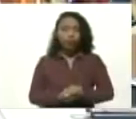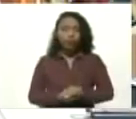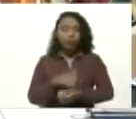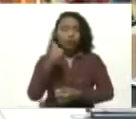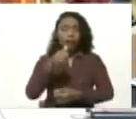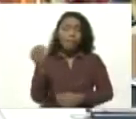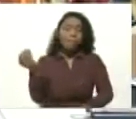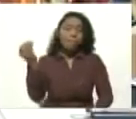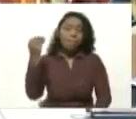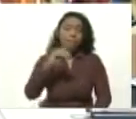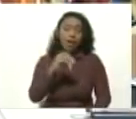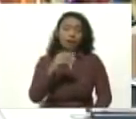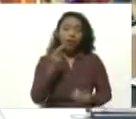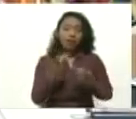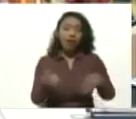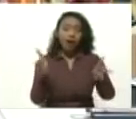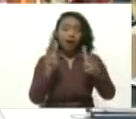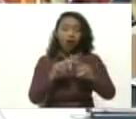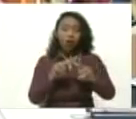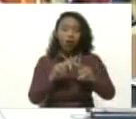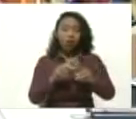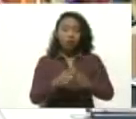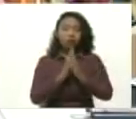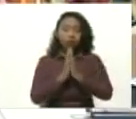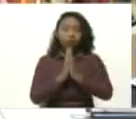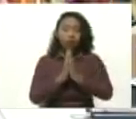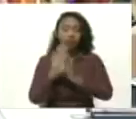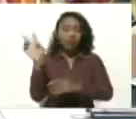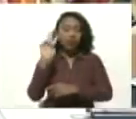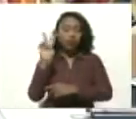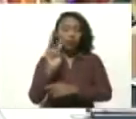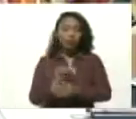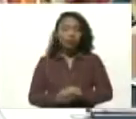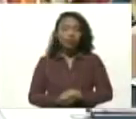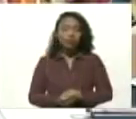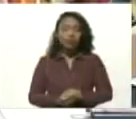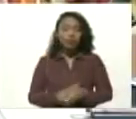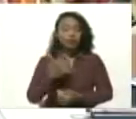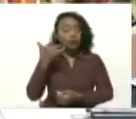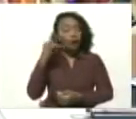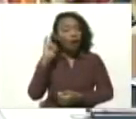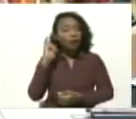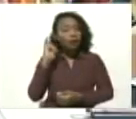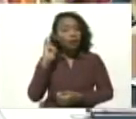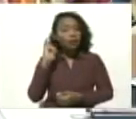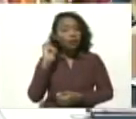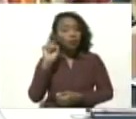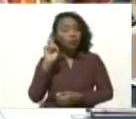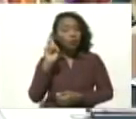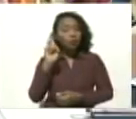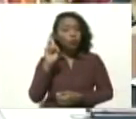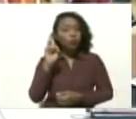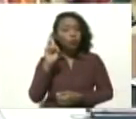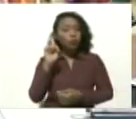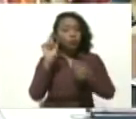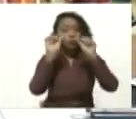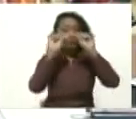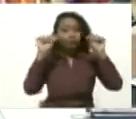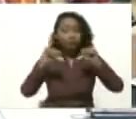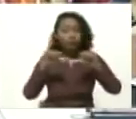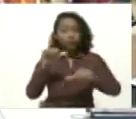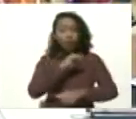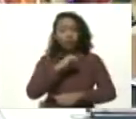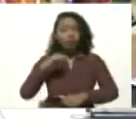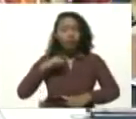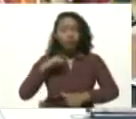más querido y valorado favorablemente por los venezolanos, y tiene un sistema privado